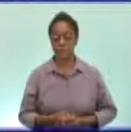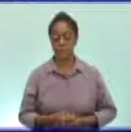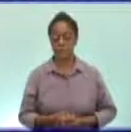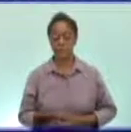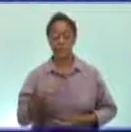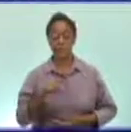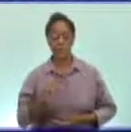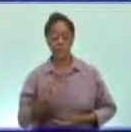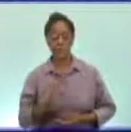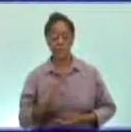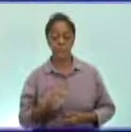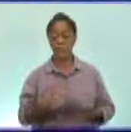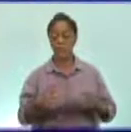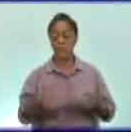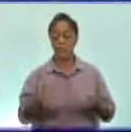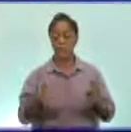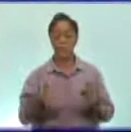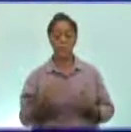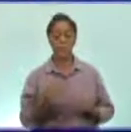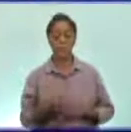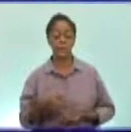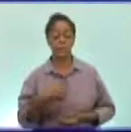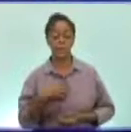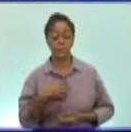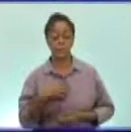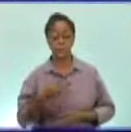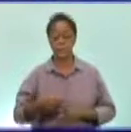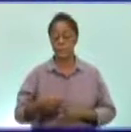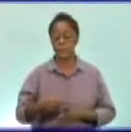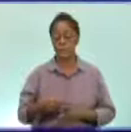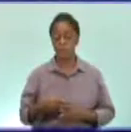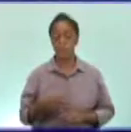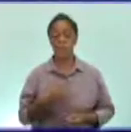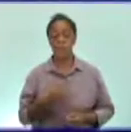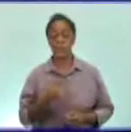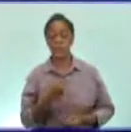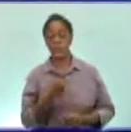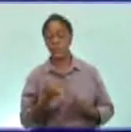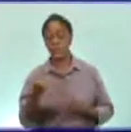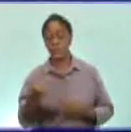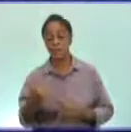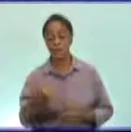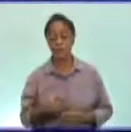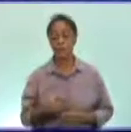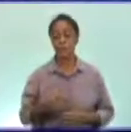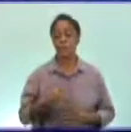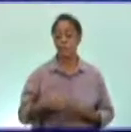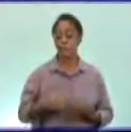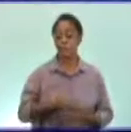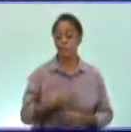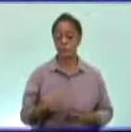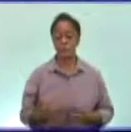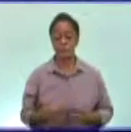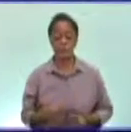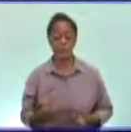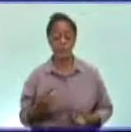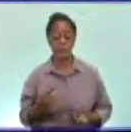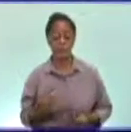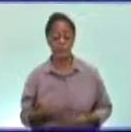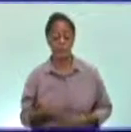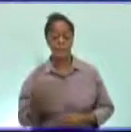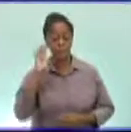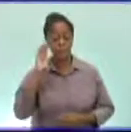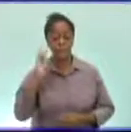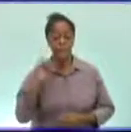Estos 5 grandes reinos tienen sus nombres y tienen cada uno sus características. Para